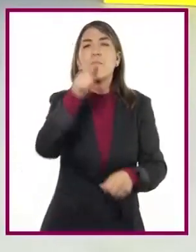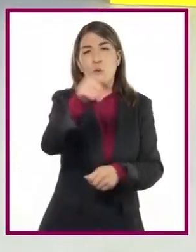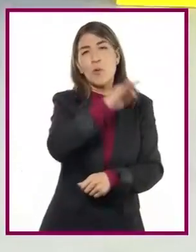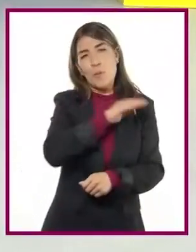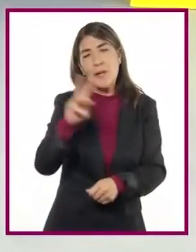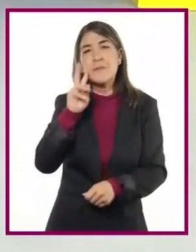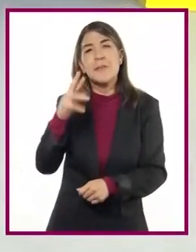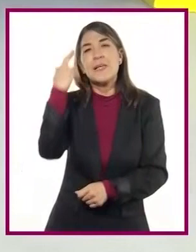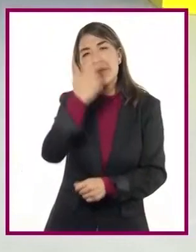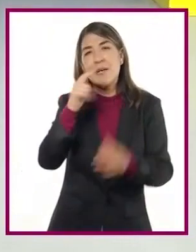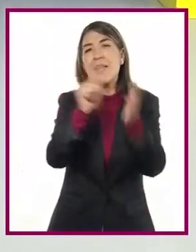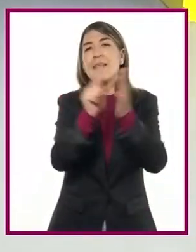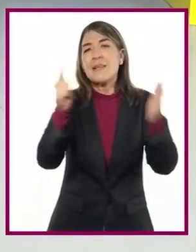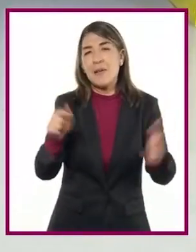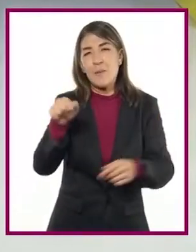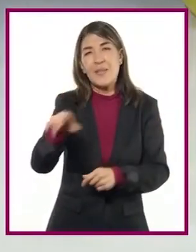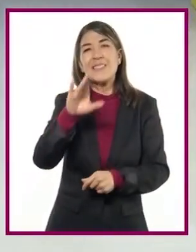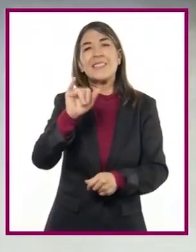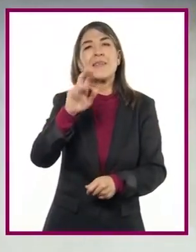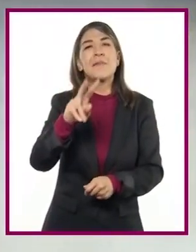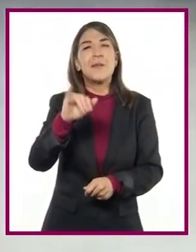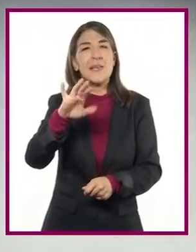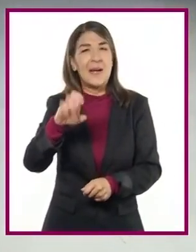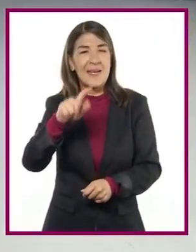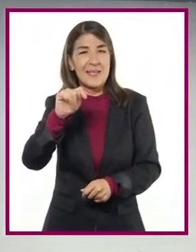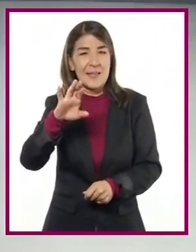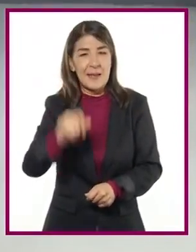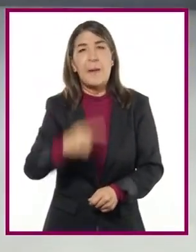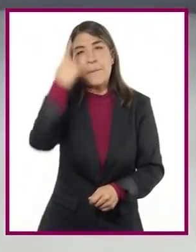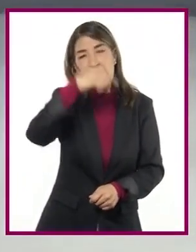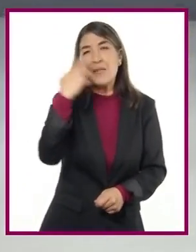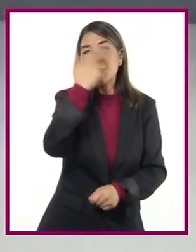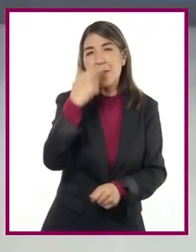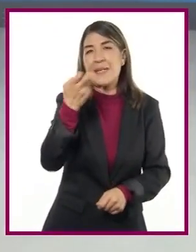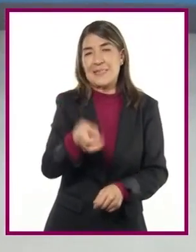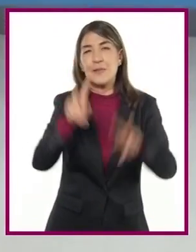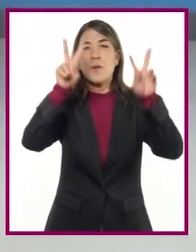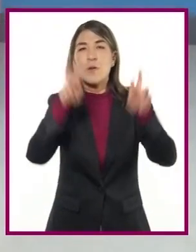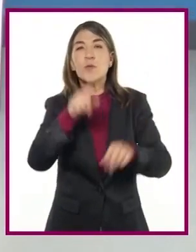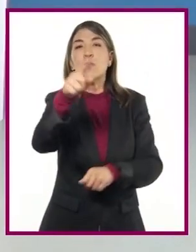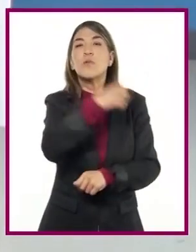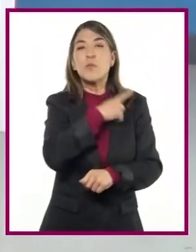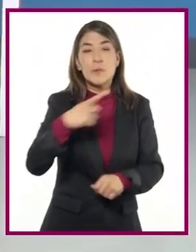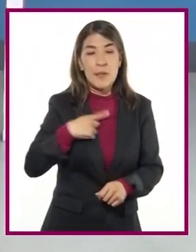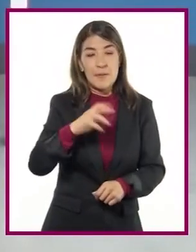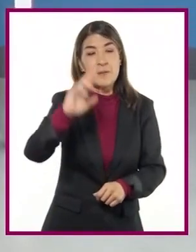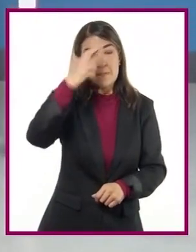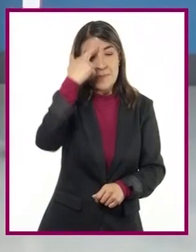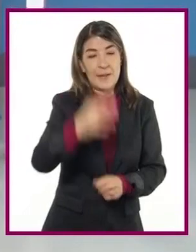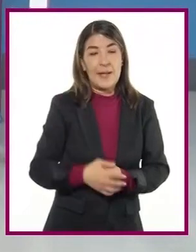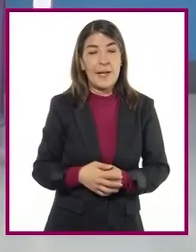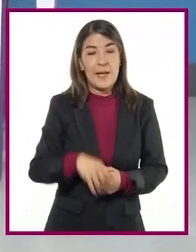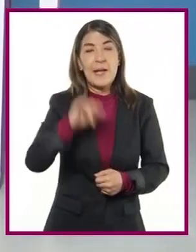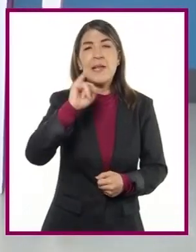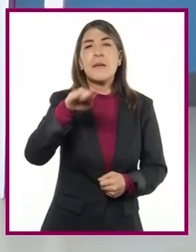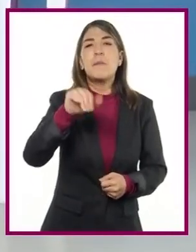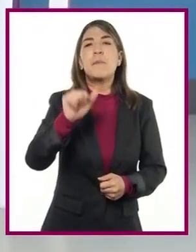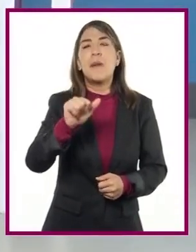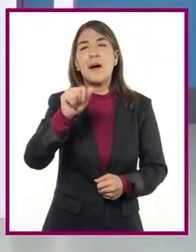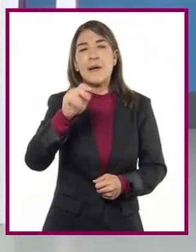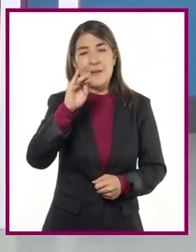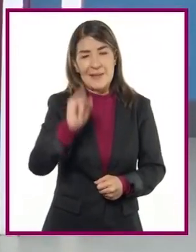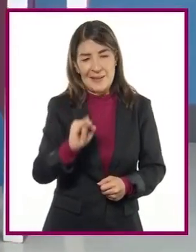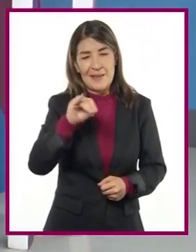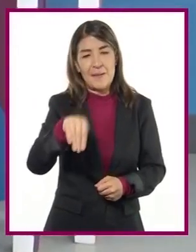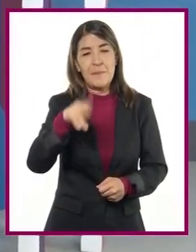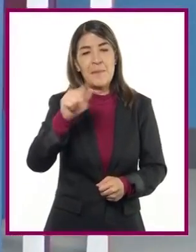consulten su libro de texto para informarse más sobre el tema. Recuerden que la aplicación del principio de imparcialidad nos corresponde